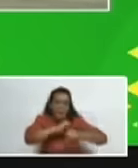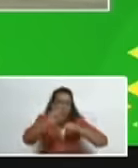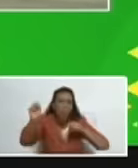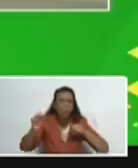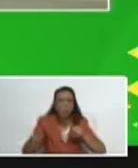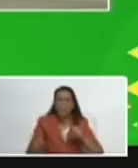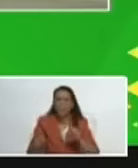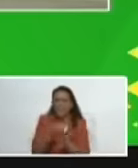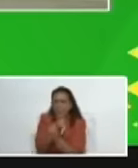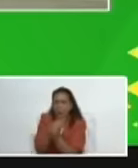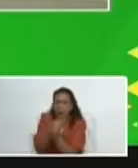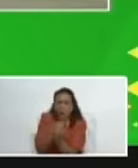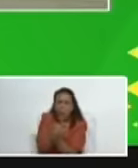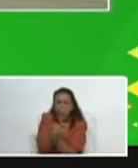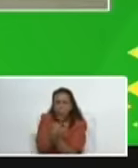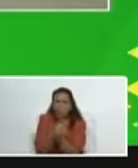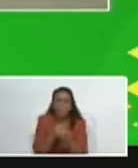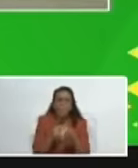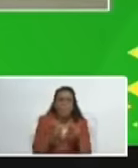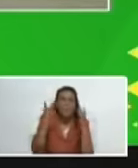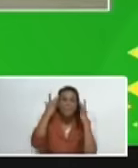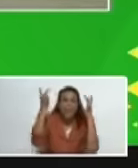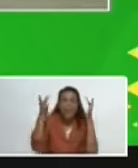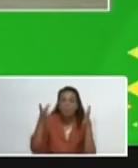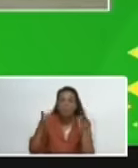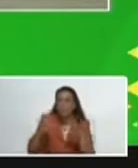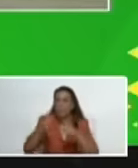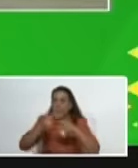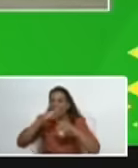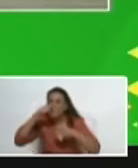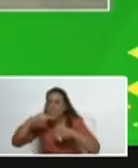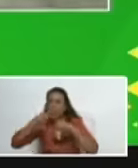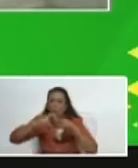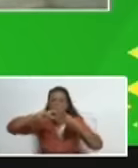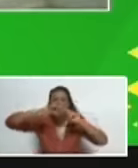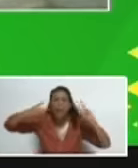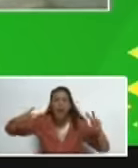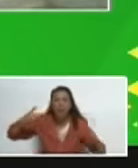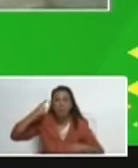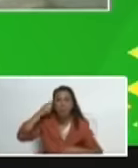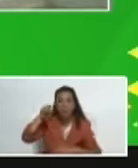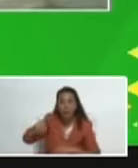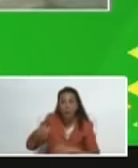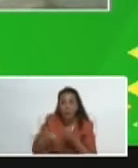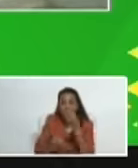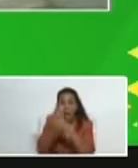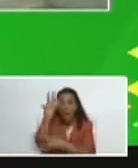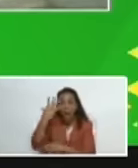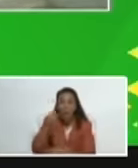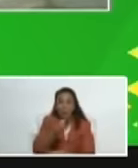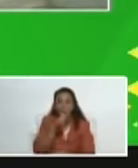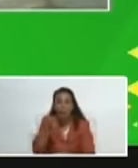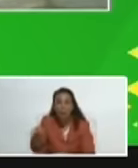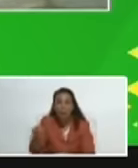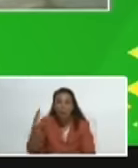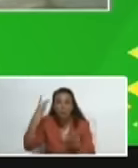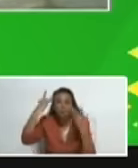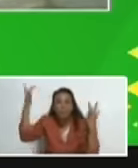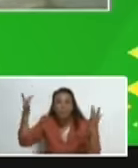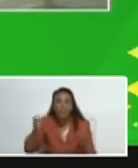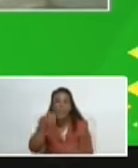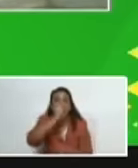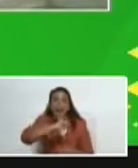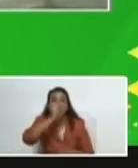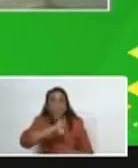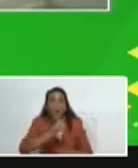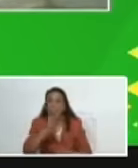la brújula, de la pasta que comemos, los espaguetis se crearon en China, de los helados